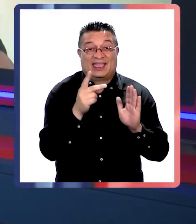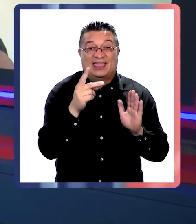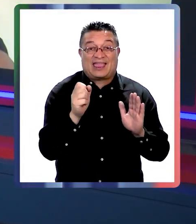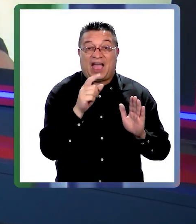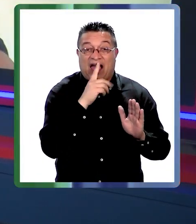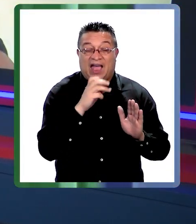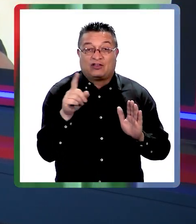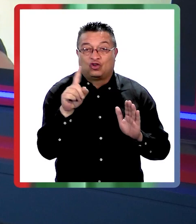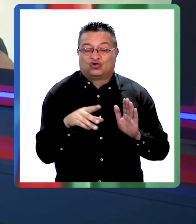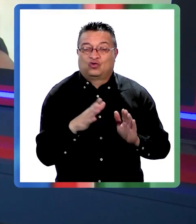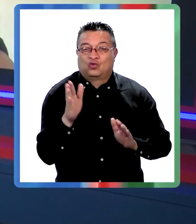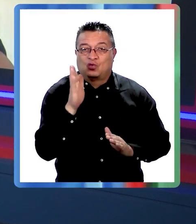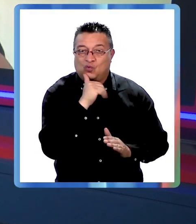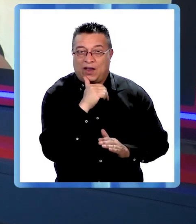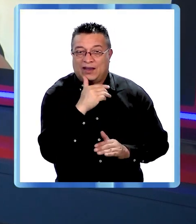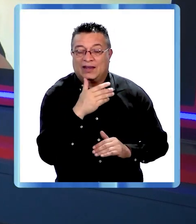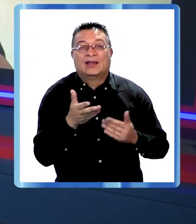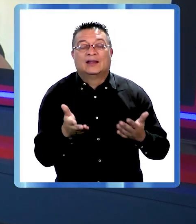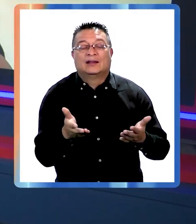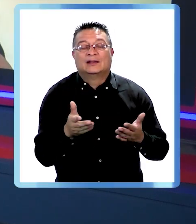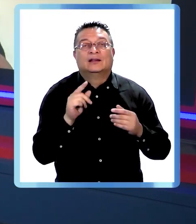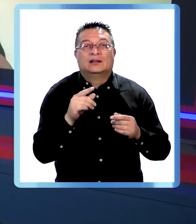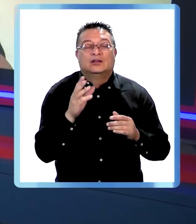eso es importante, que no existen